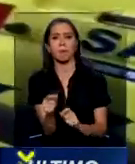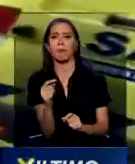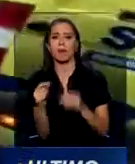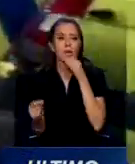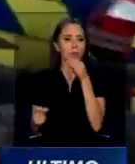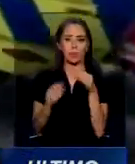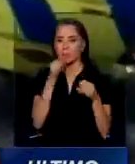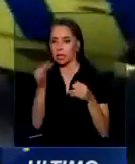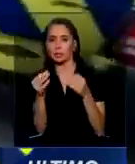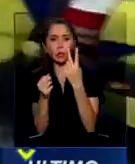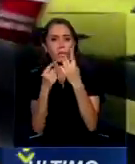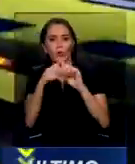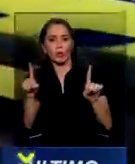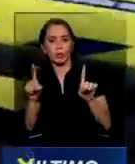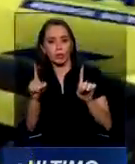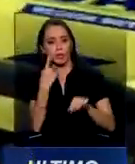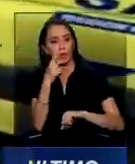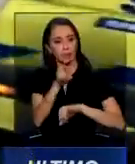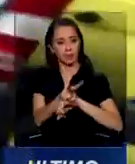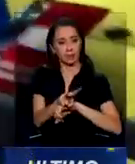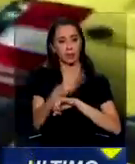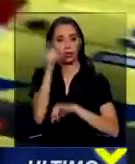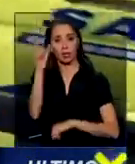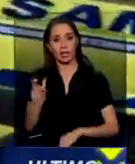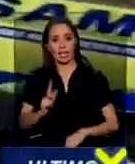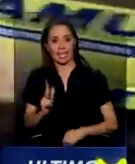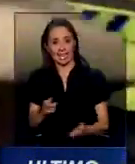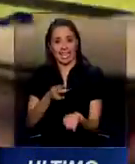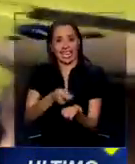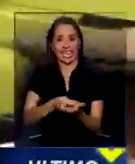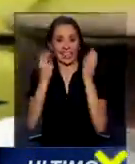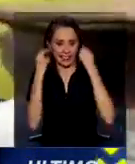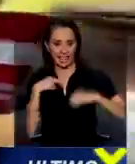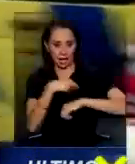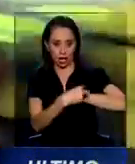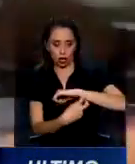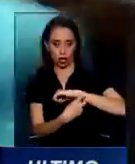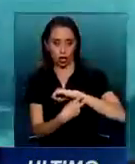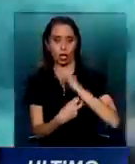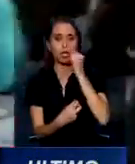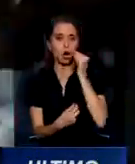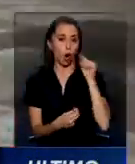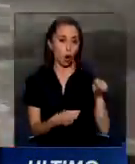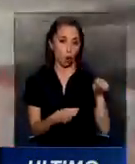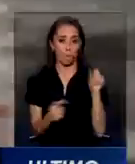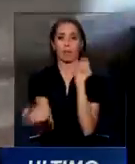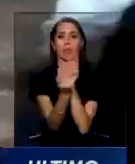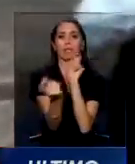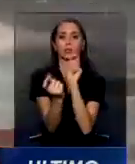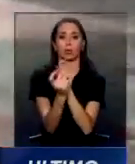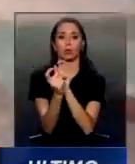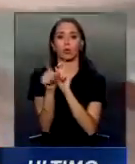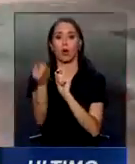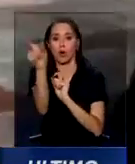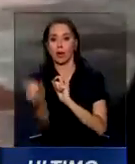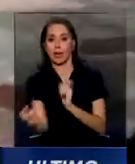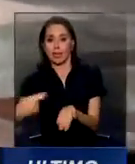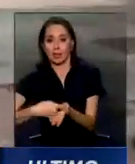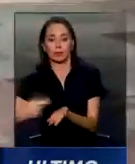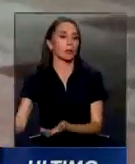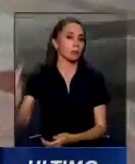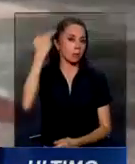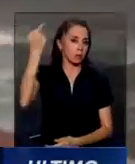versiones según testigos habría sido un cliente de la joyería con el cual discutió este hombre quien finalmente le habría disparado en la